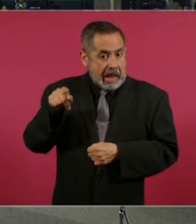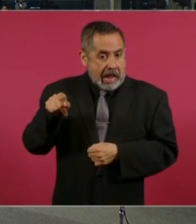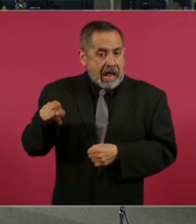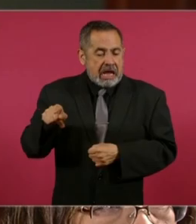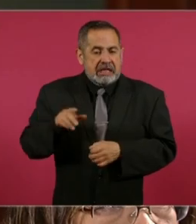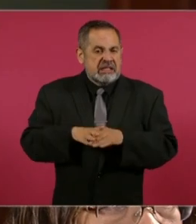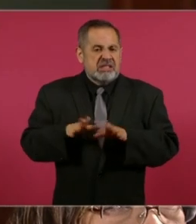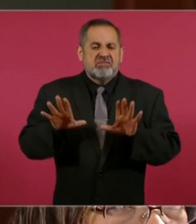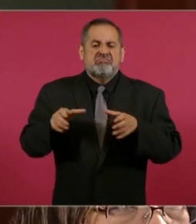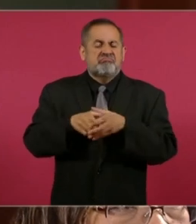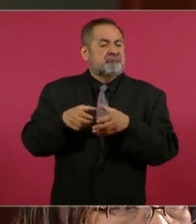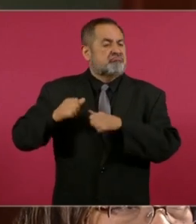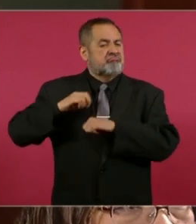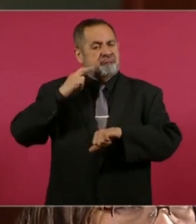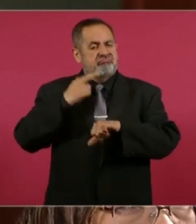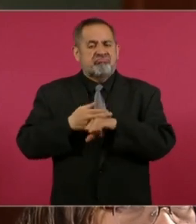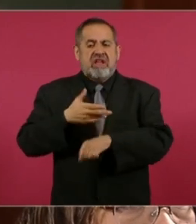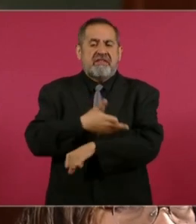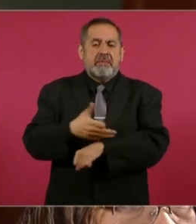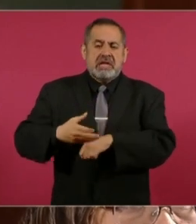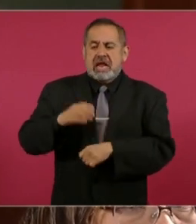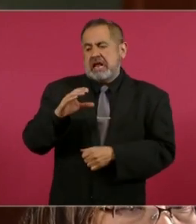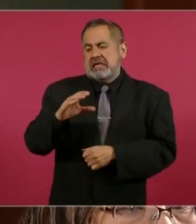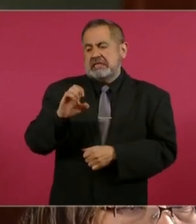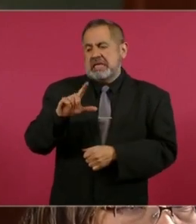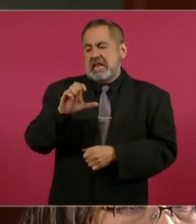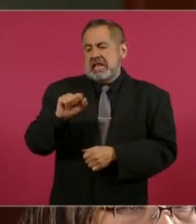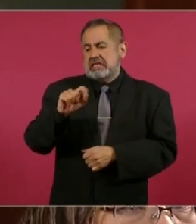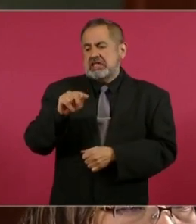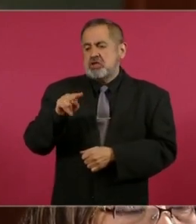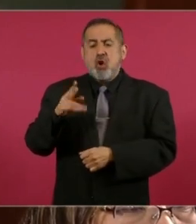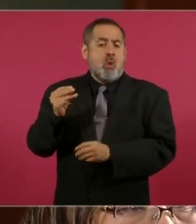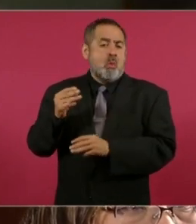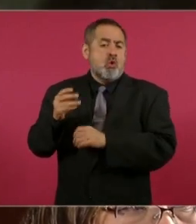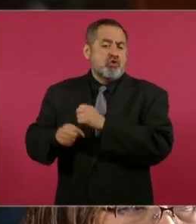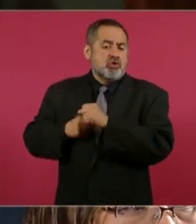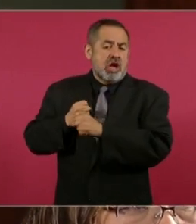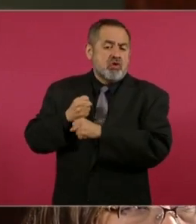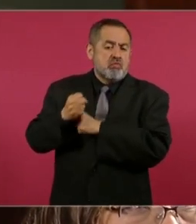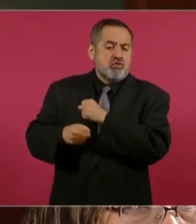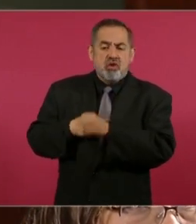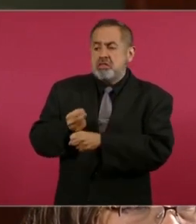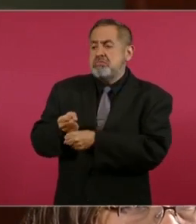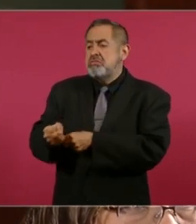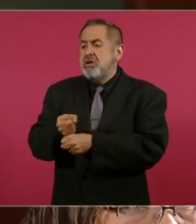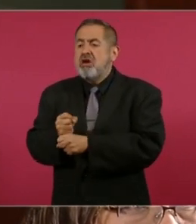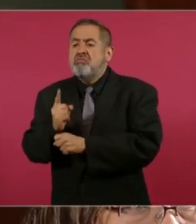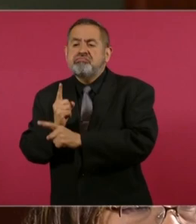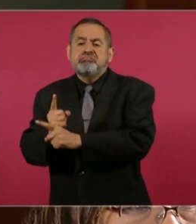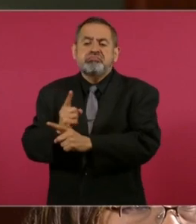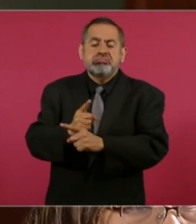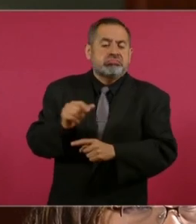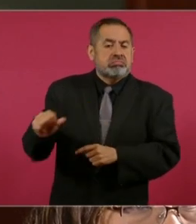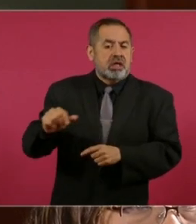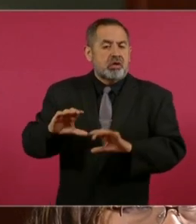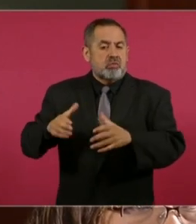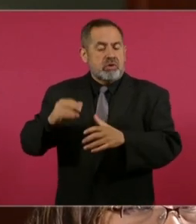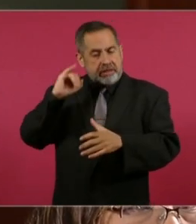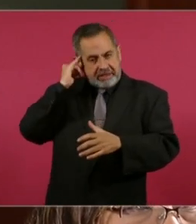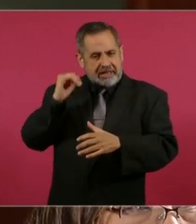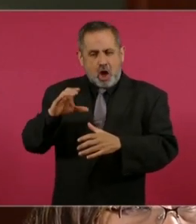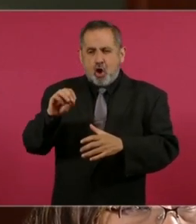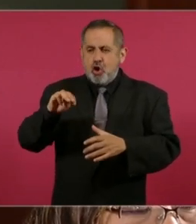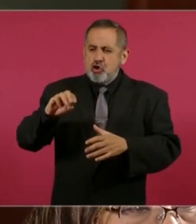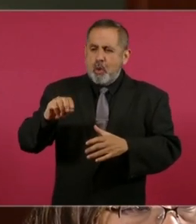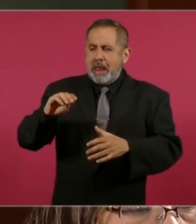al cacicazgo de la familia Celestino, que por muchos años ha amedrentado a la comunidad indígena de Coyomeapán.